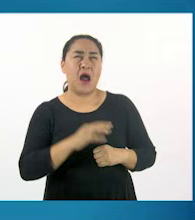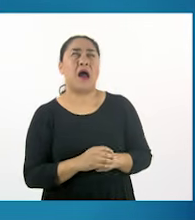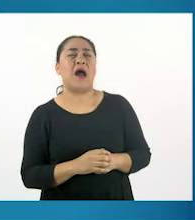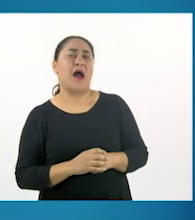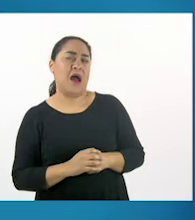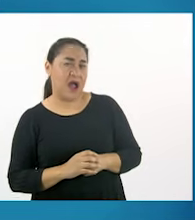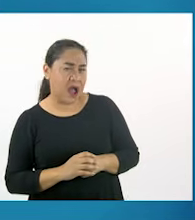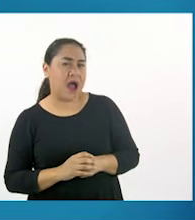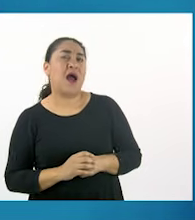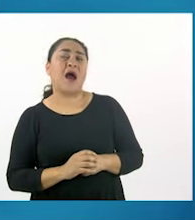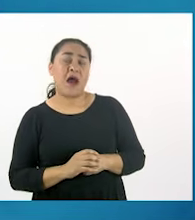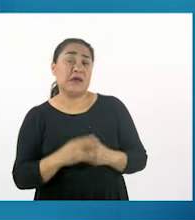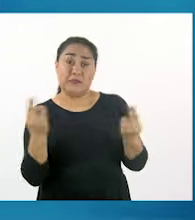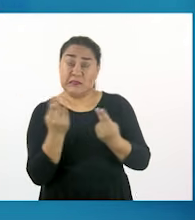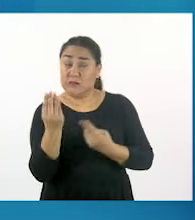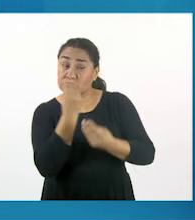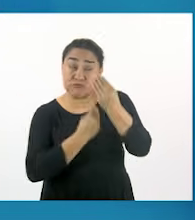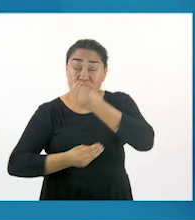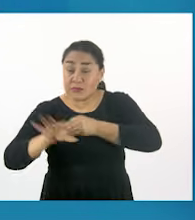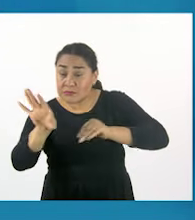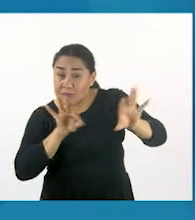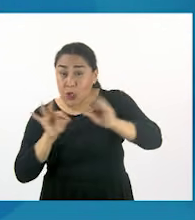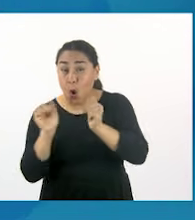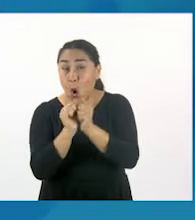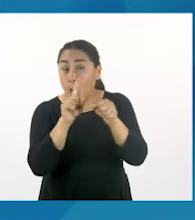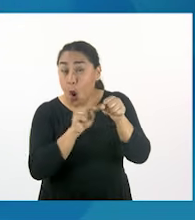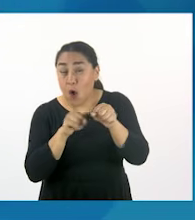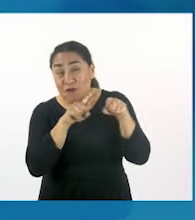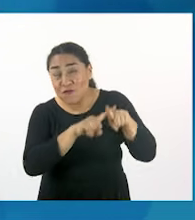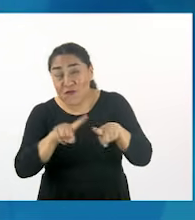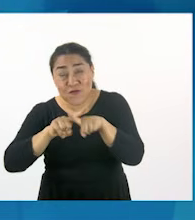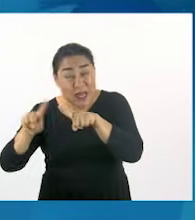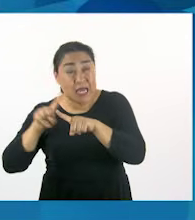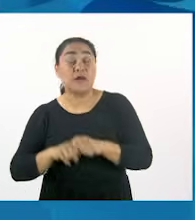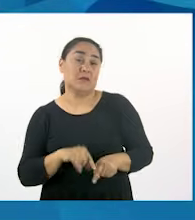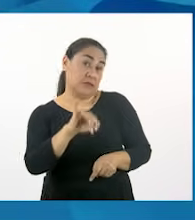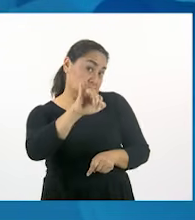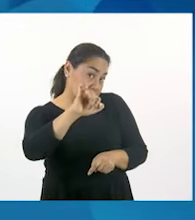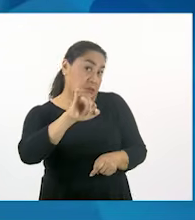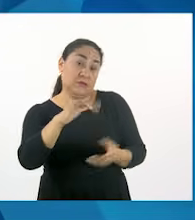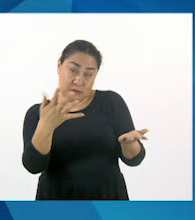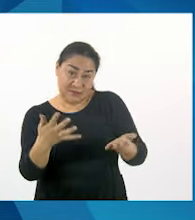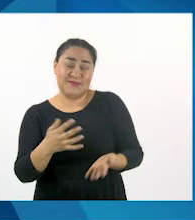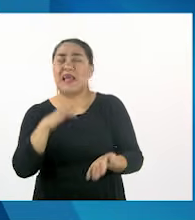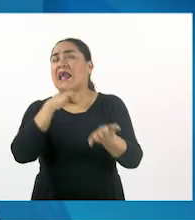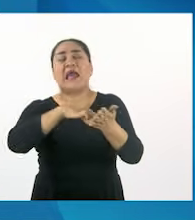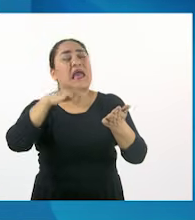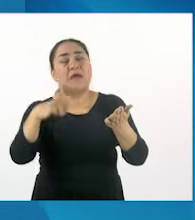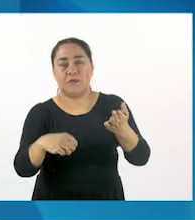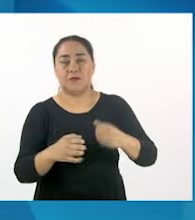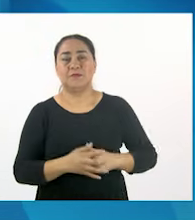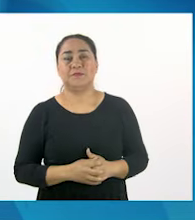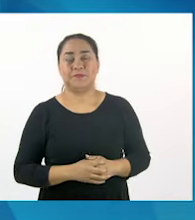chiste es comer de muchos colores en cada comida? ¡Ajá! Por ejemplo...